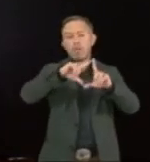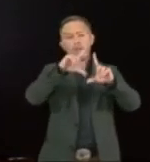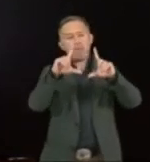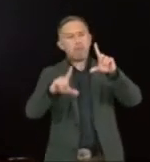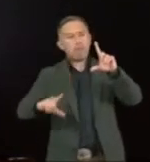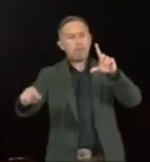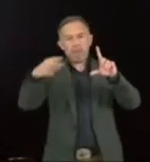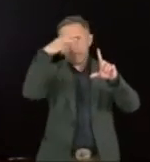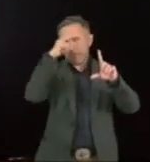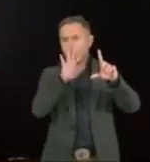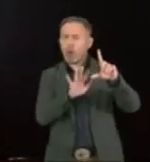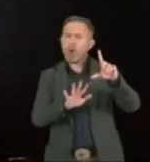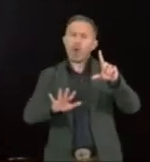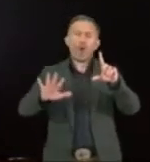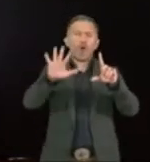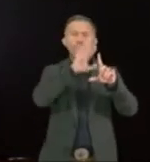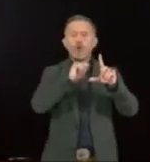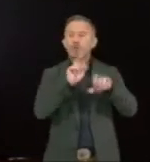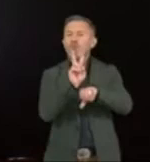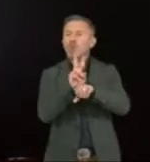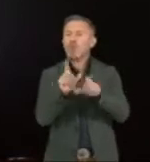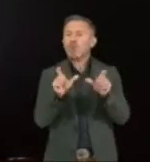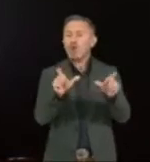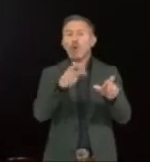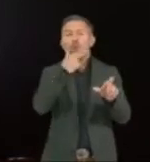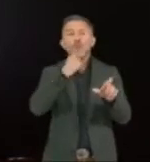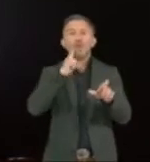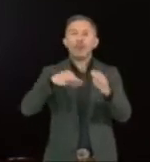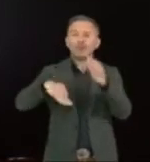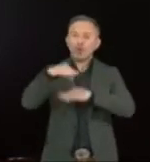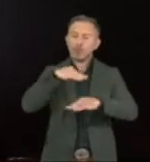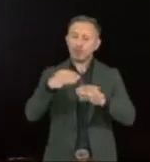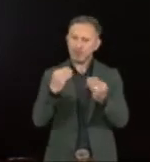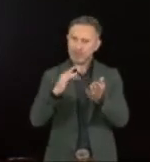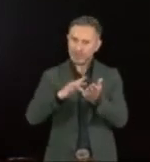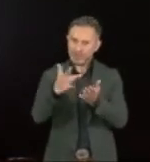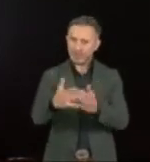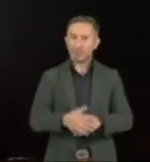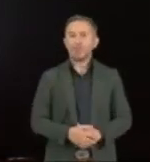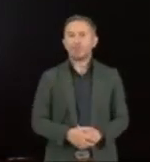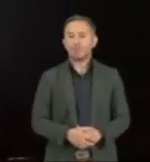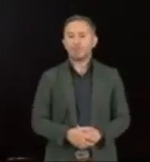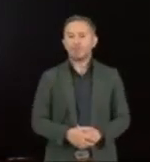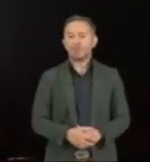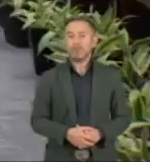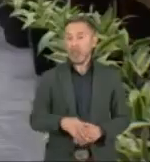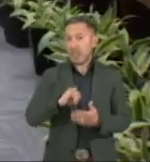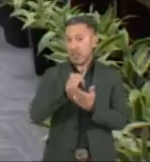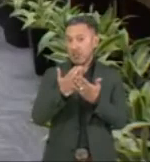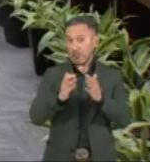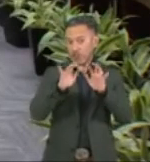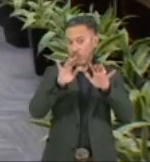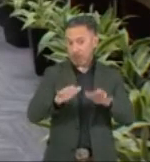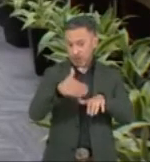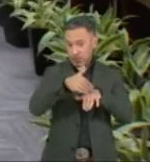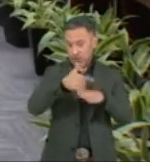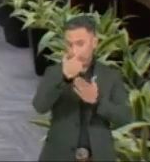nuestro país a todas y a todos muchas gracias a su consideración por supuesto estos resultados